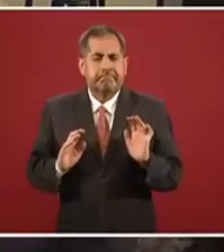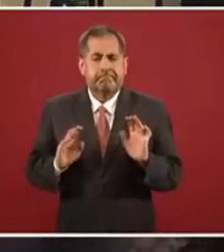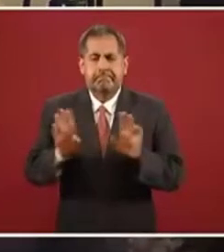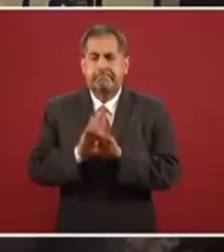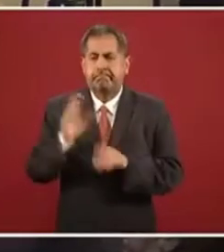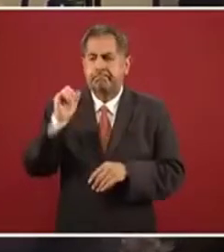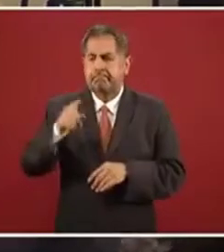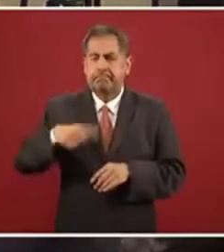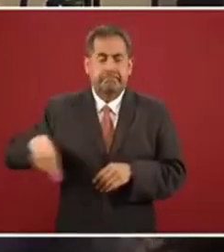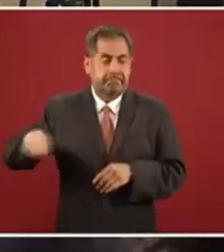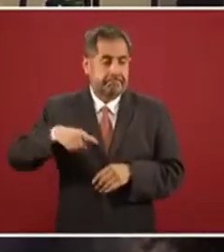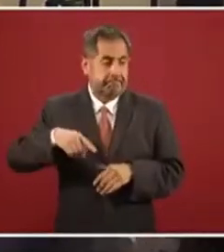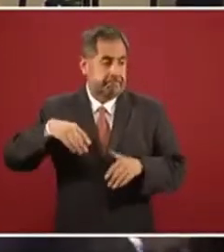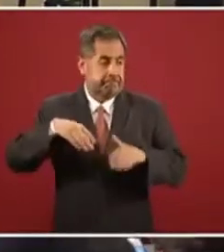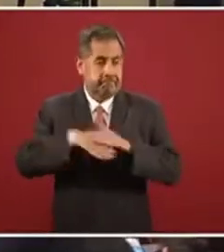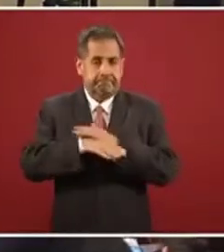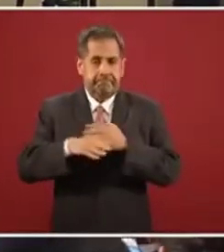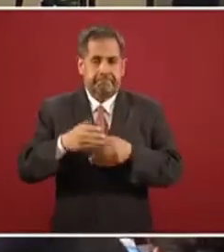tomar